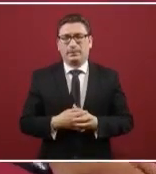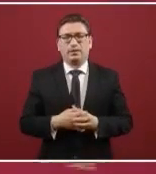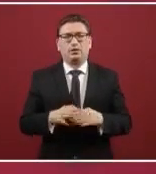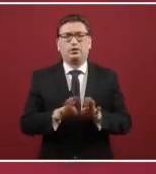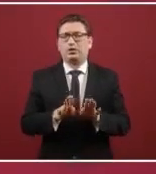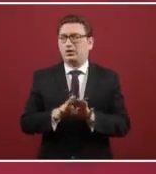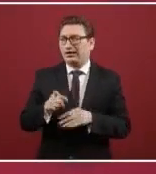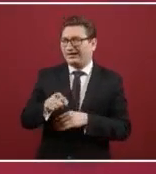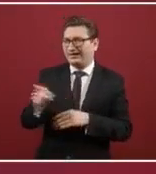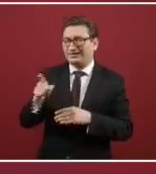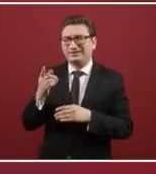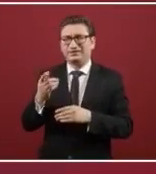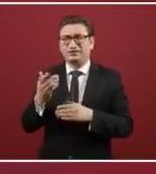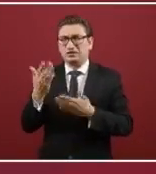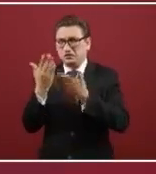dejar